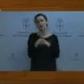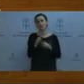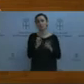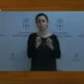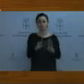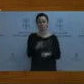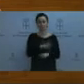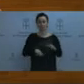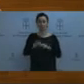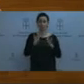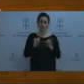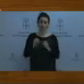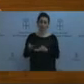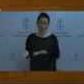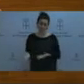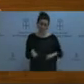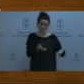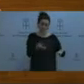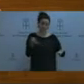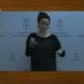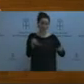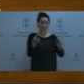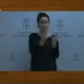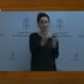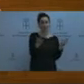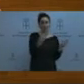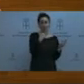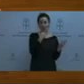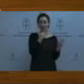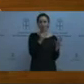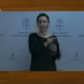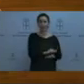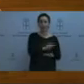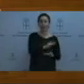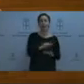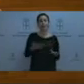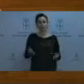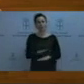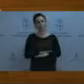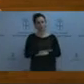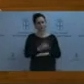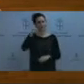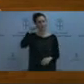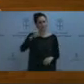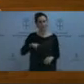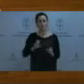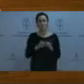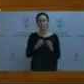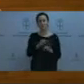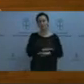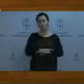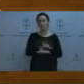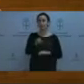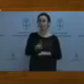errantes. Nuestro grupo parlamentario y el Gobierno somos conscientes de todo ello, como somos conscientes también que el desarrollo